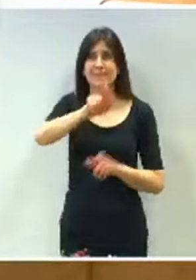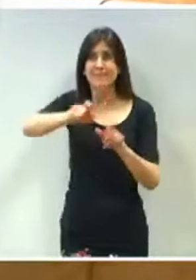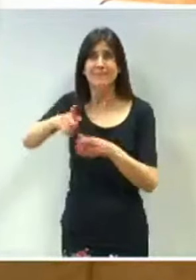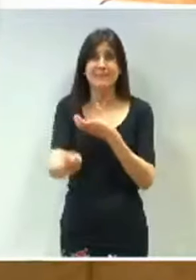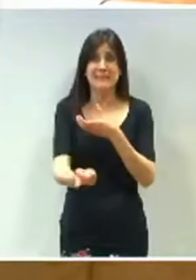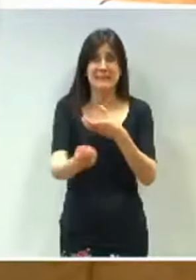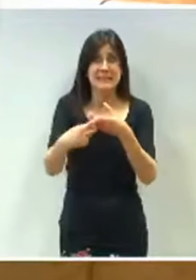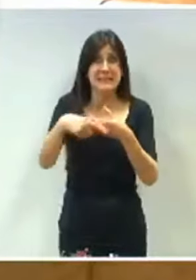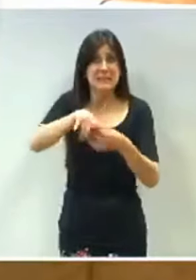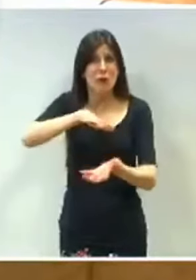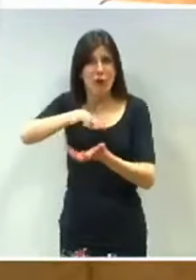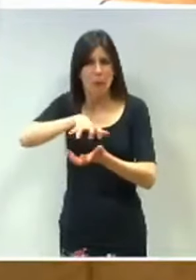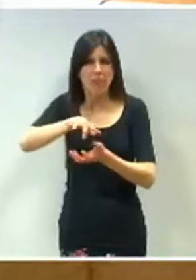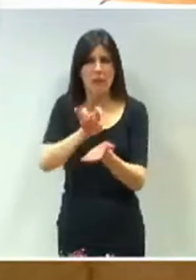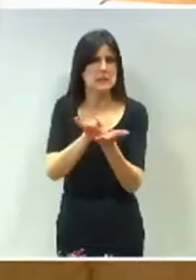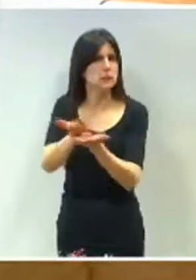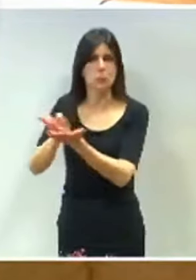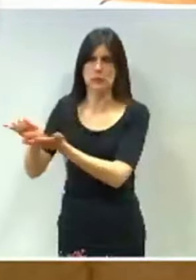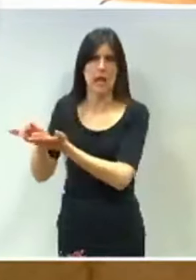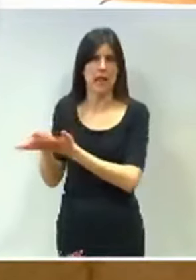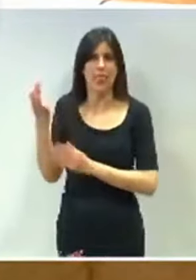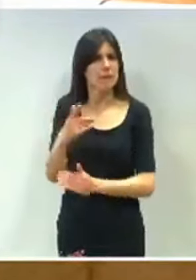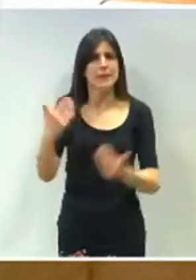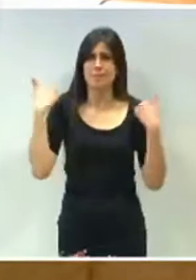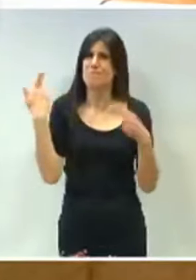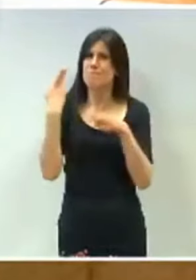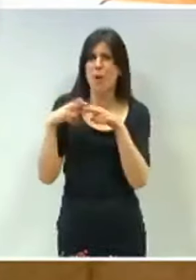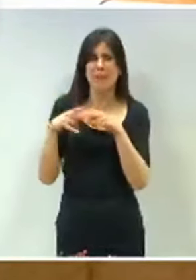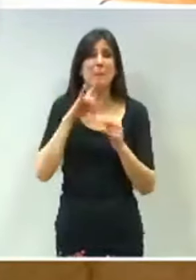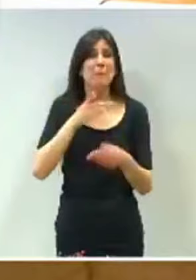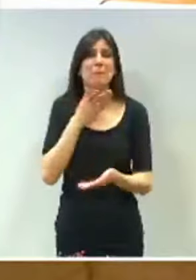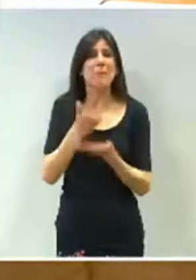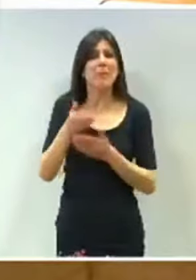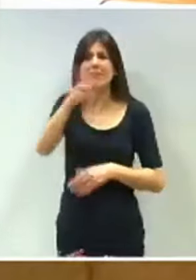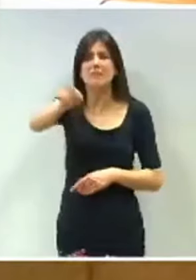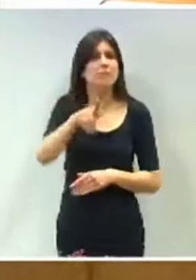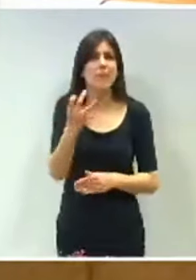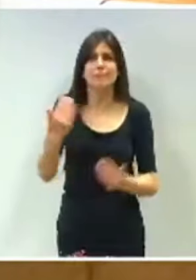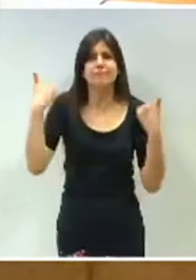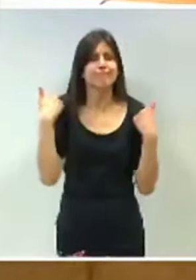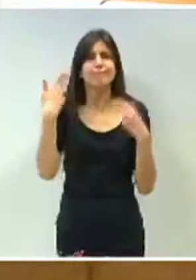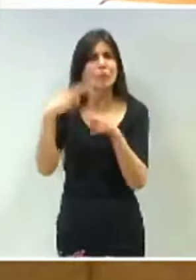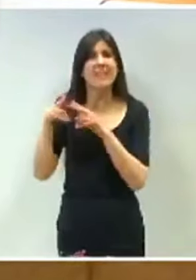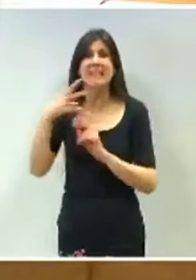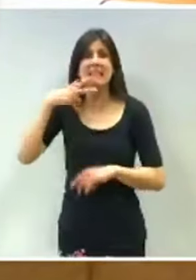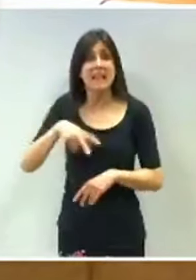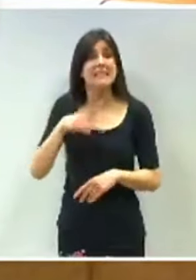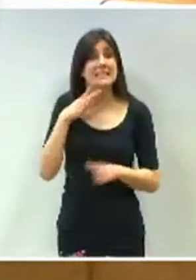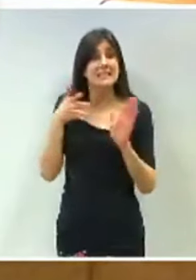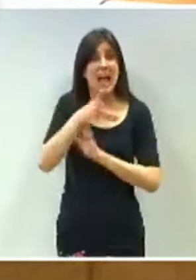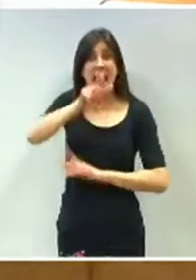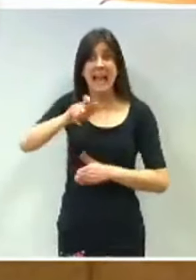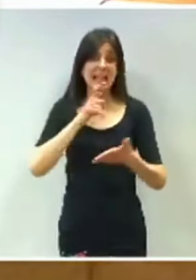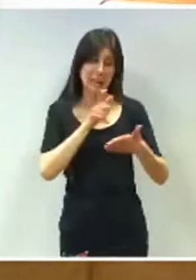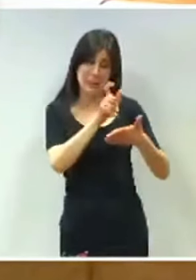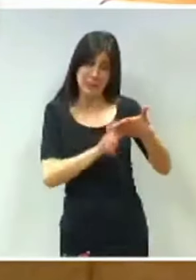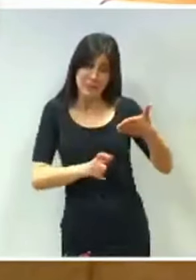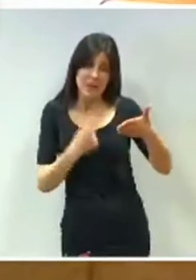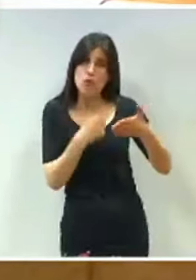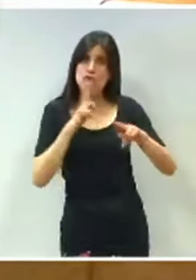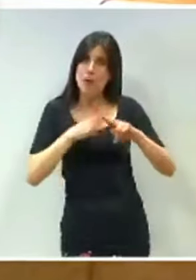implicado es que haya responsabilidades políticas pedimos responsabilidades políticas incluso a gente que no está mencionado en los autos